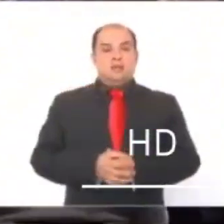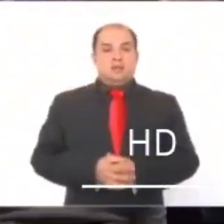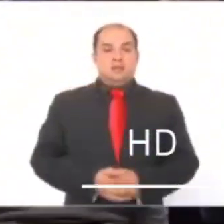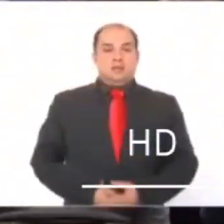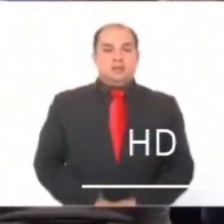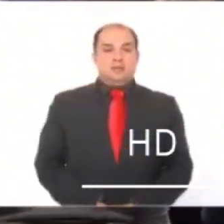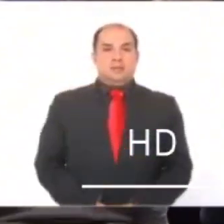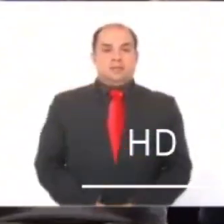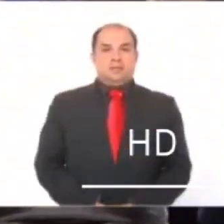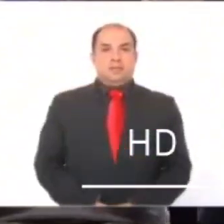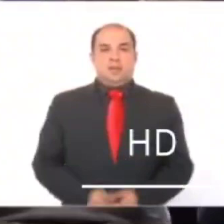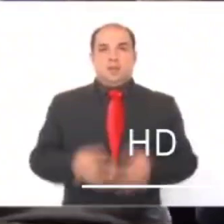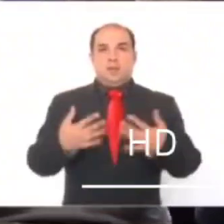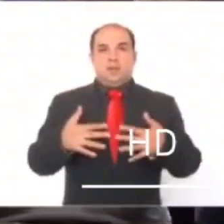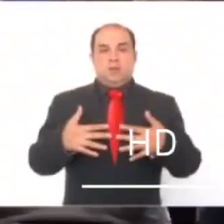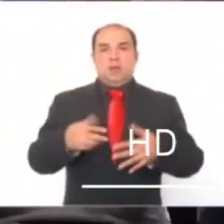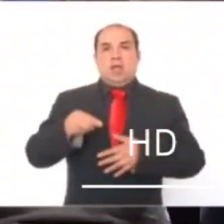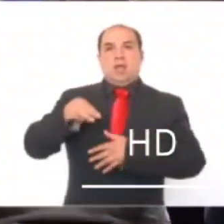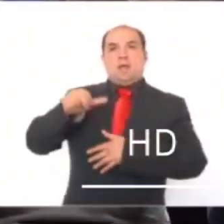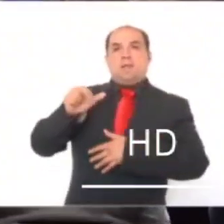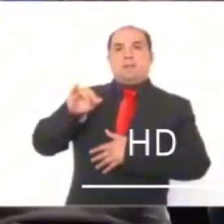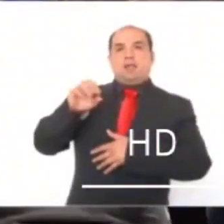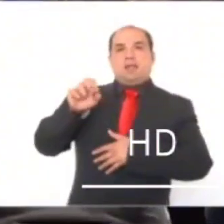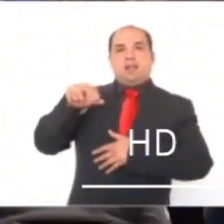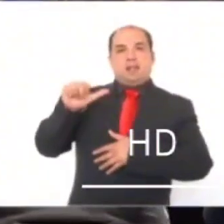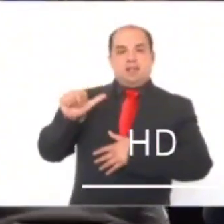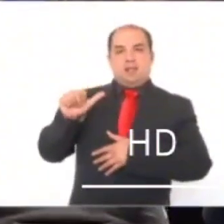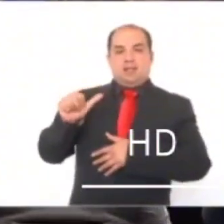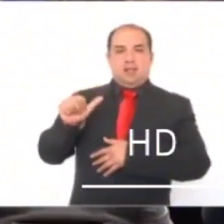Dios. Ay, María Elena de mi vida y de mi corazón.